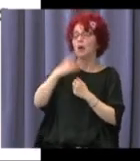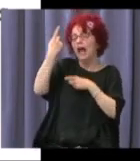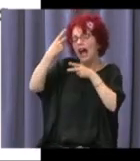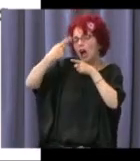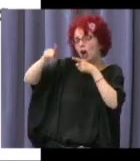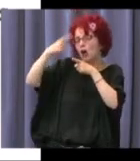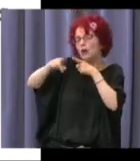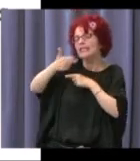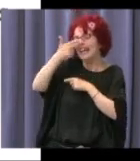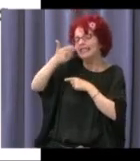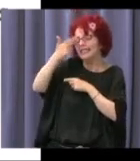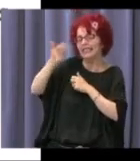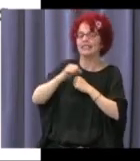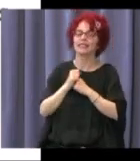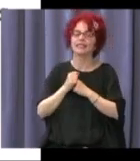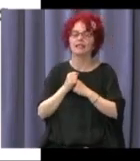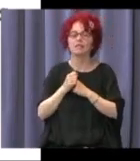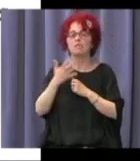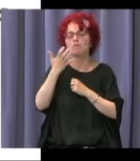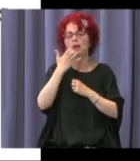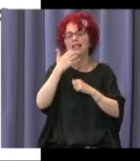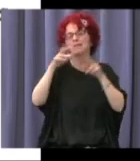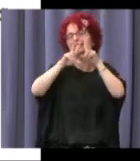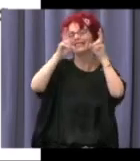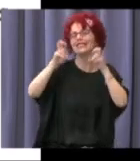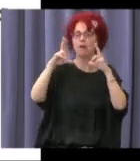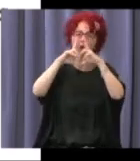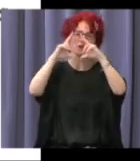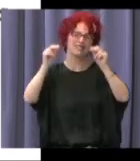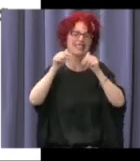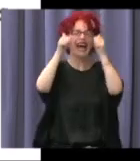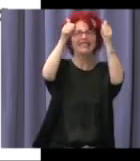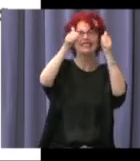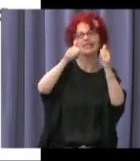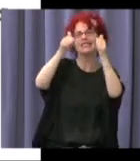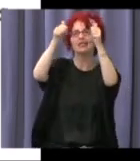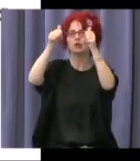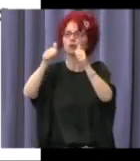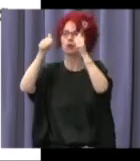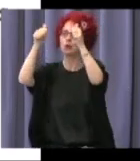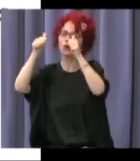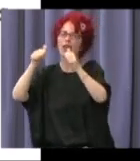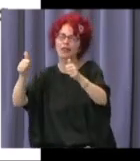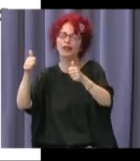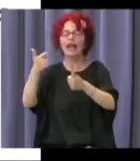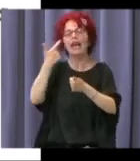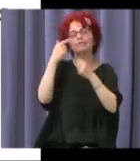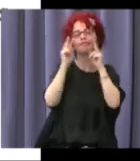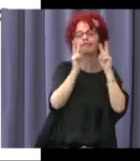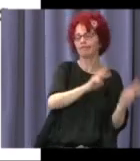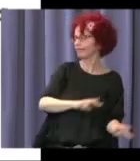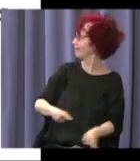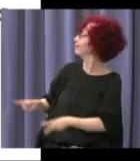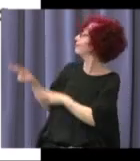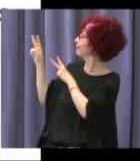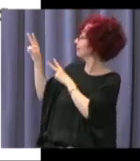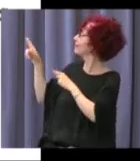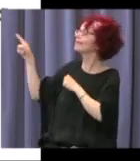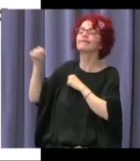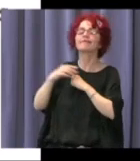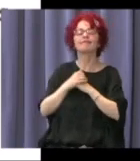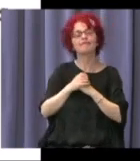cómo ponemos los nombres de cargos, títulos, profesiones y ocupaciones. Mirad, esto es un fragmento, ¿vale?, de la Real Academia, de su libro de